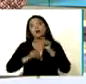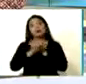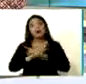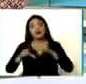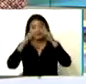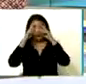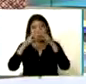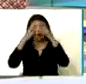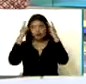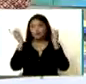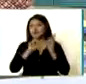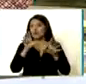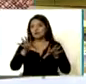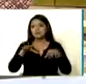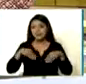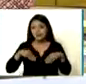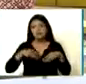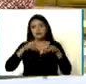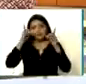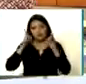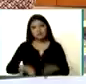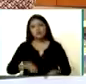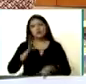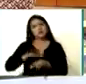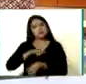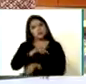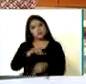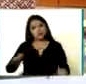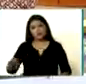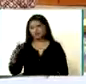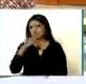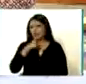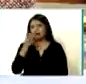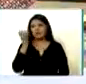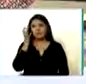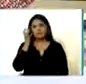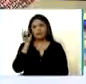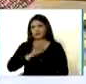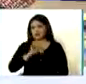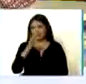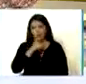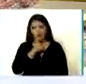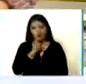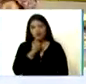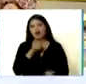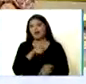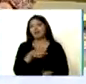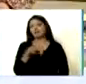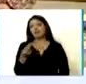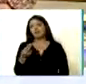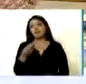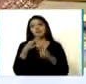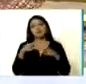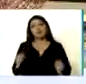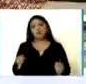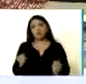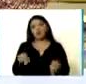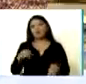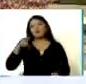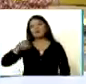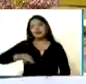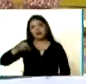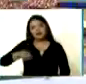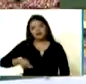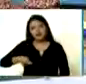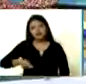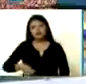vez de acatar la sentencia, que le dice a usted, hermano, no hay juicio político, no te lo inventes porque no existe. Él no, es nula la sentencia del TSJ. Esto